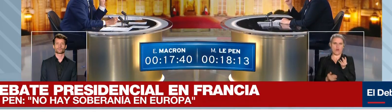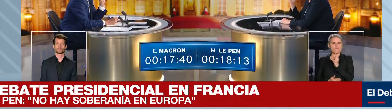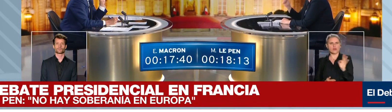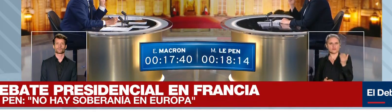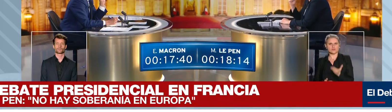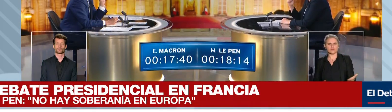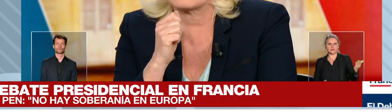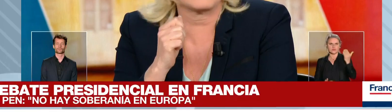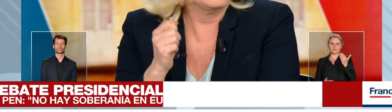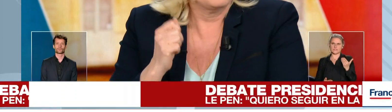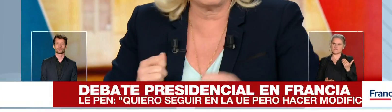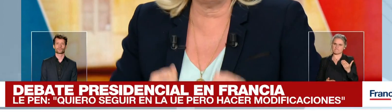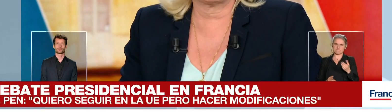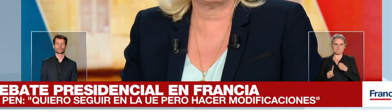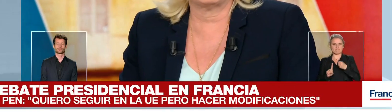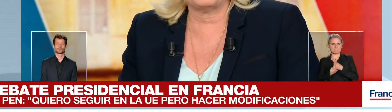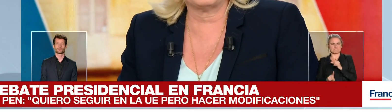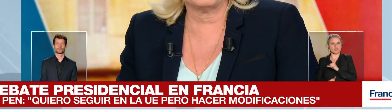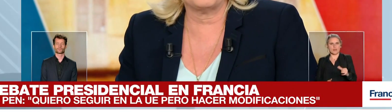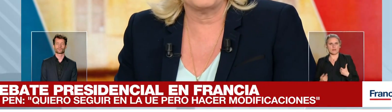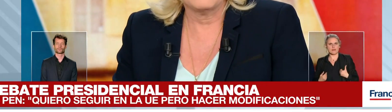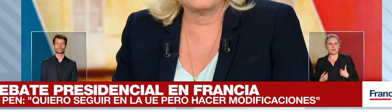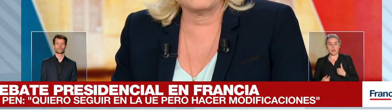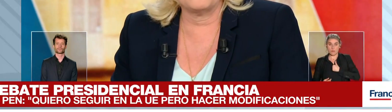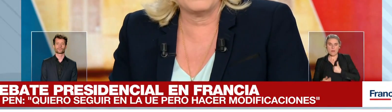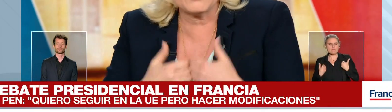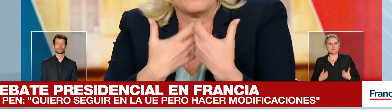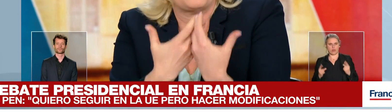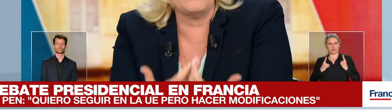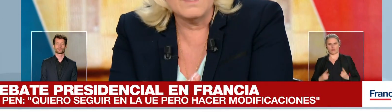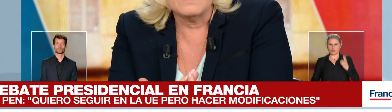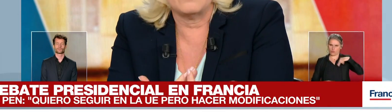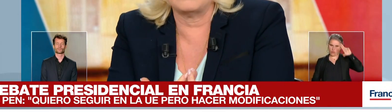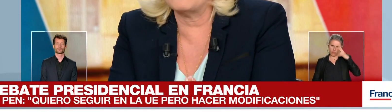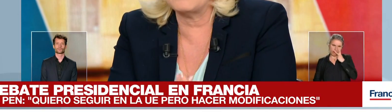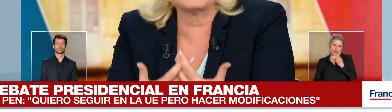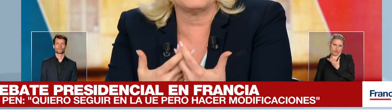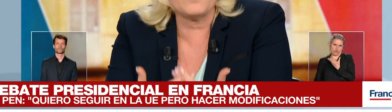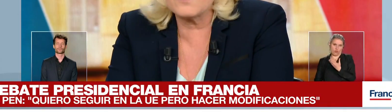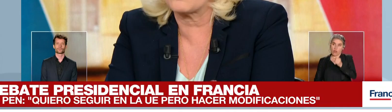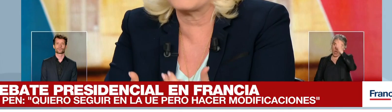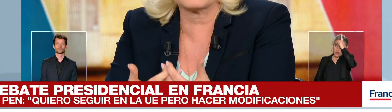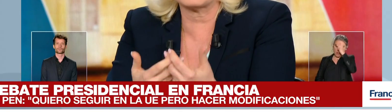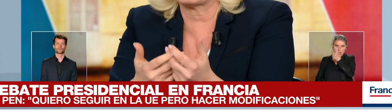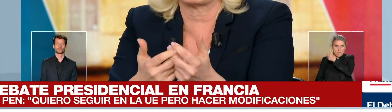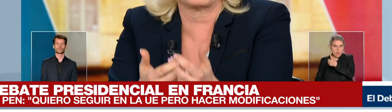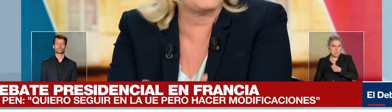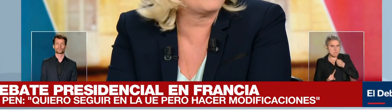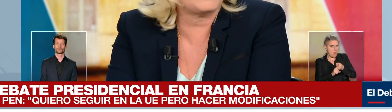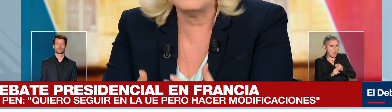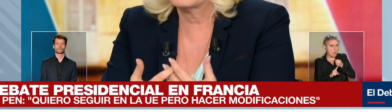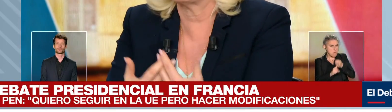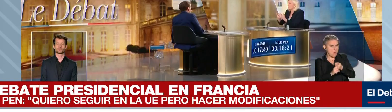yo digo, ¿por qué Francia nunca puede defender sus intereses? Porque yo, que fui diputada europea, vi cómo